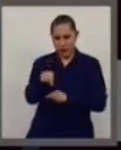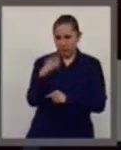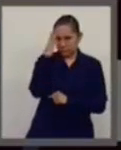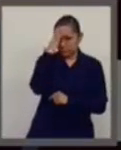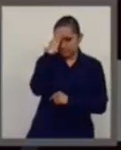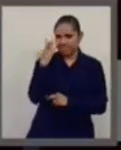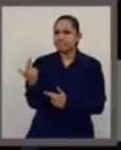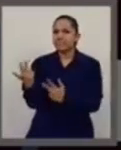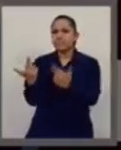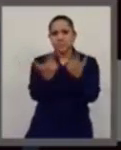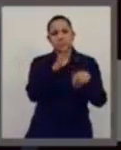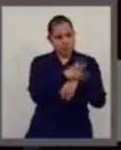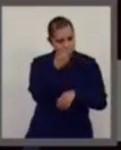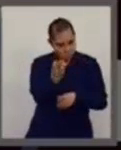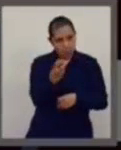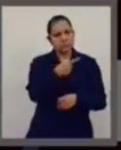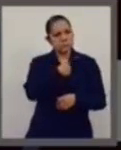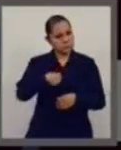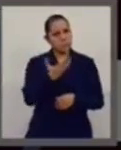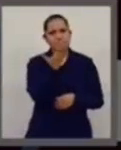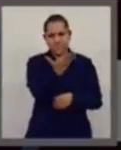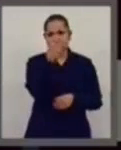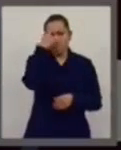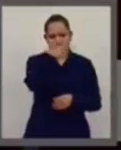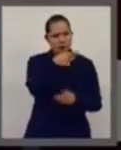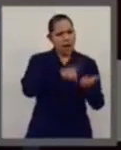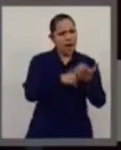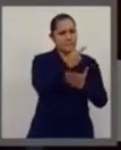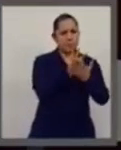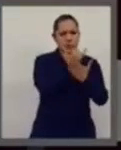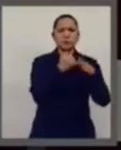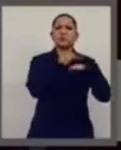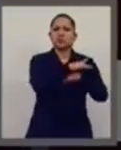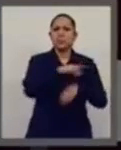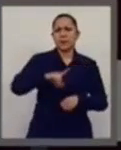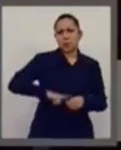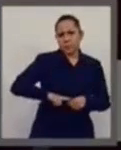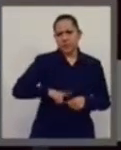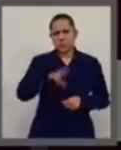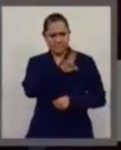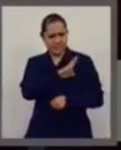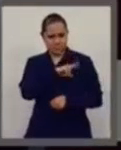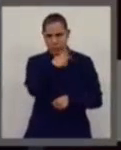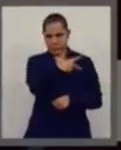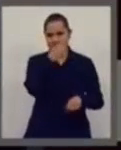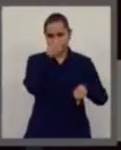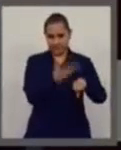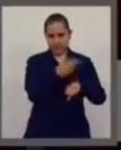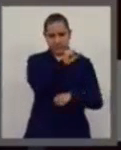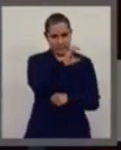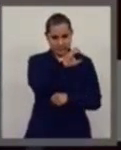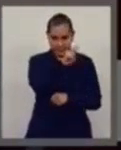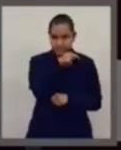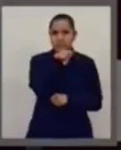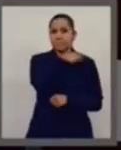reducir asignaciones de los proyectos de asociación pública-privada de la Secretaría de Comunicaciones y